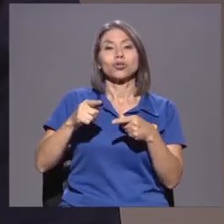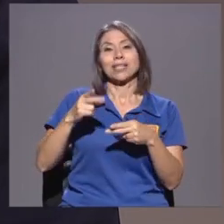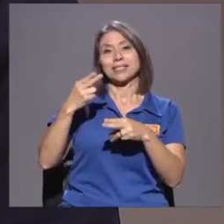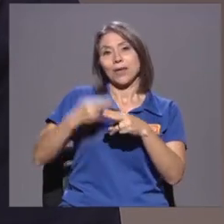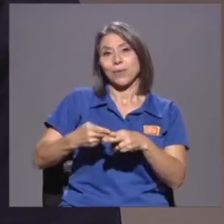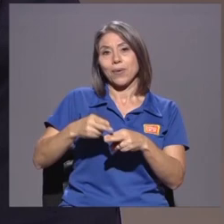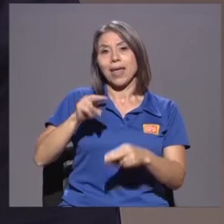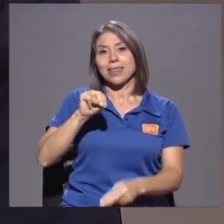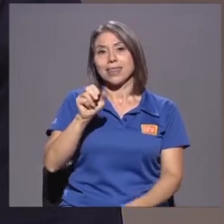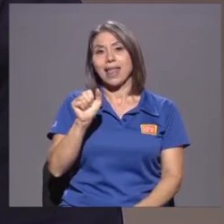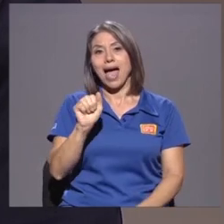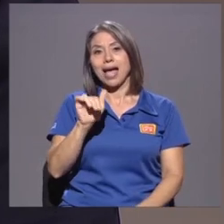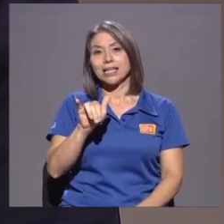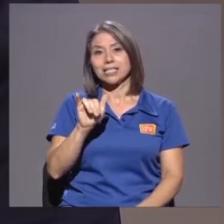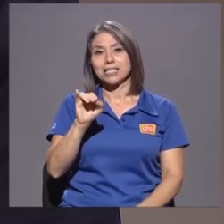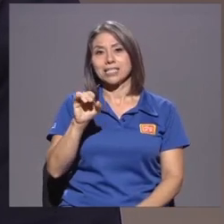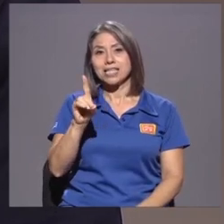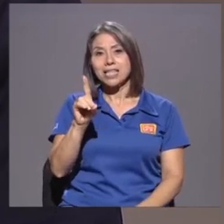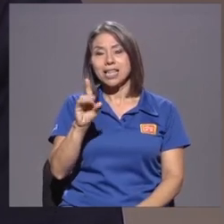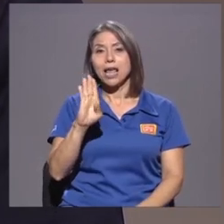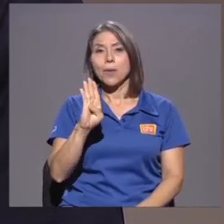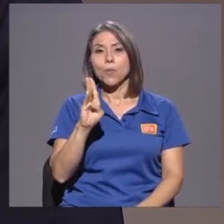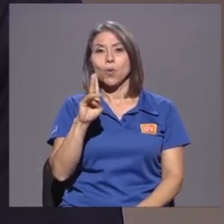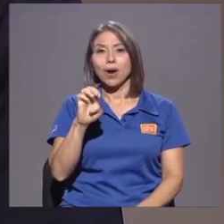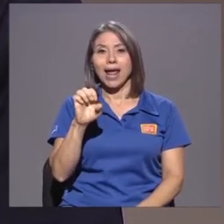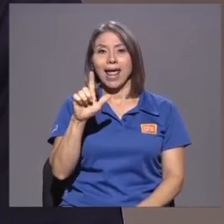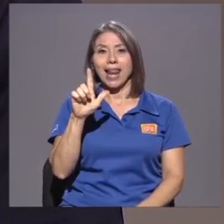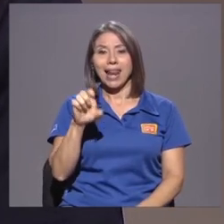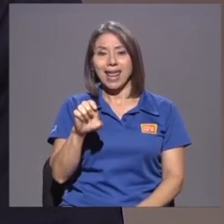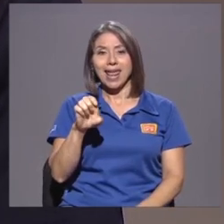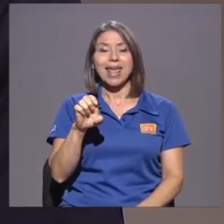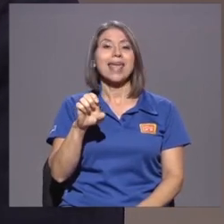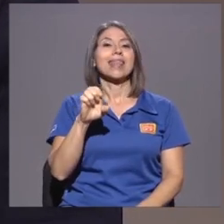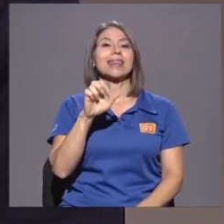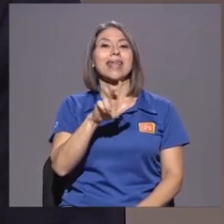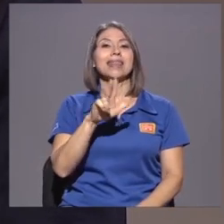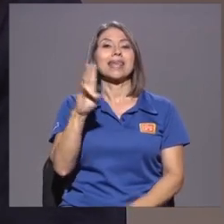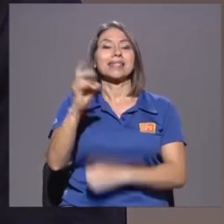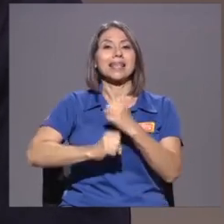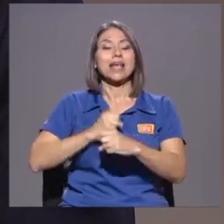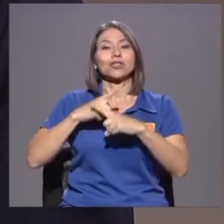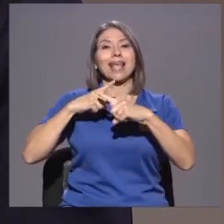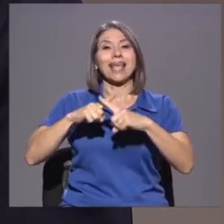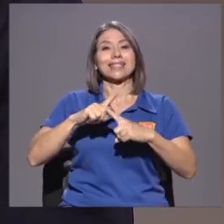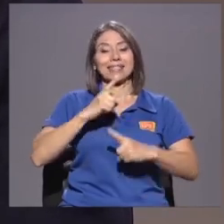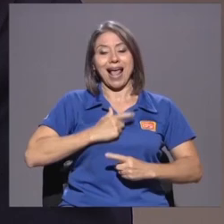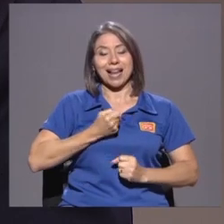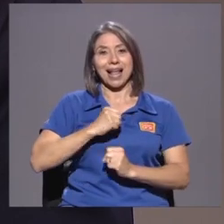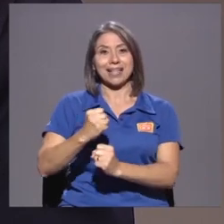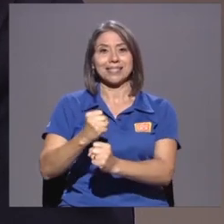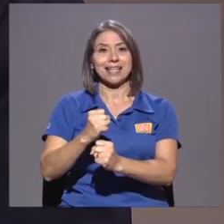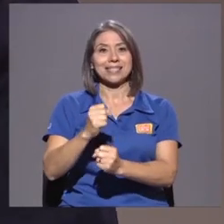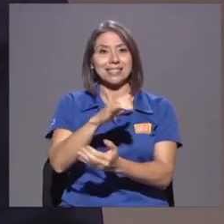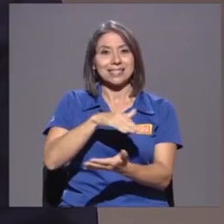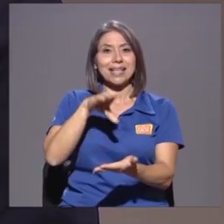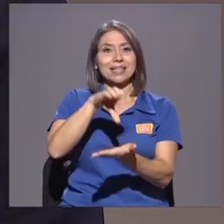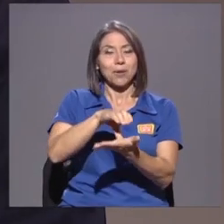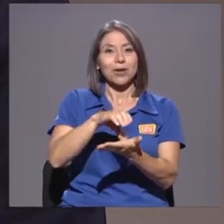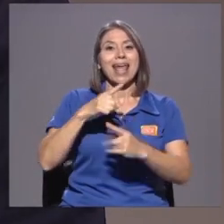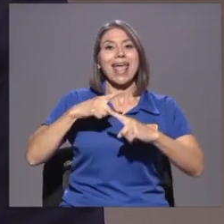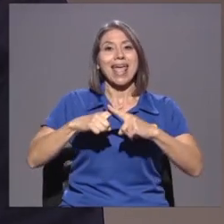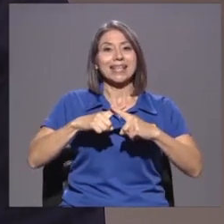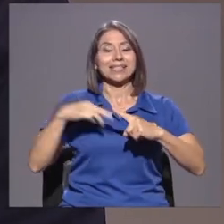37 años ex alcalde de sant salvador ex miembro del fmln se